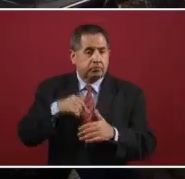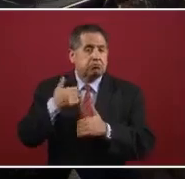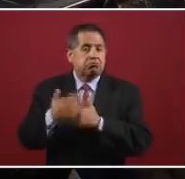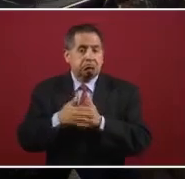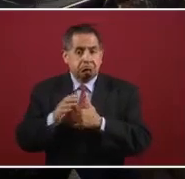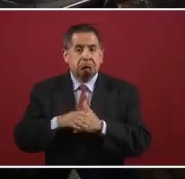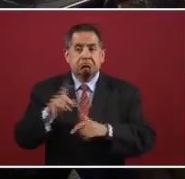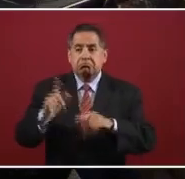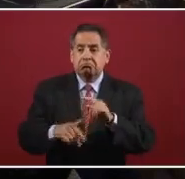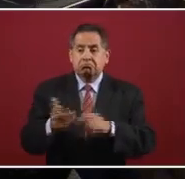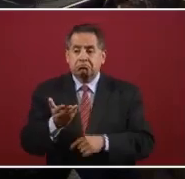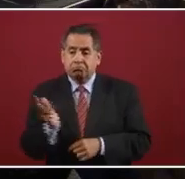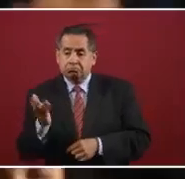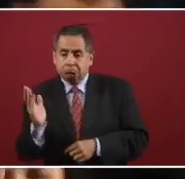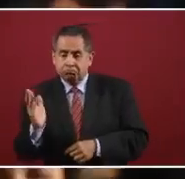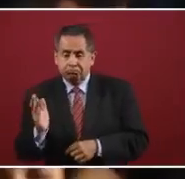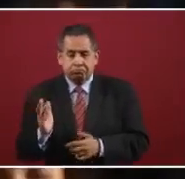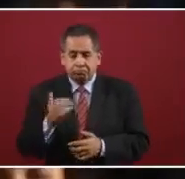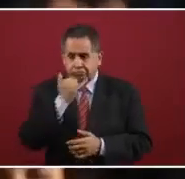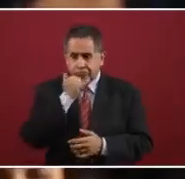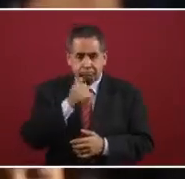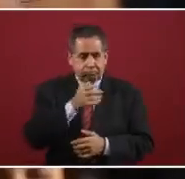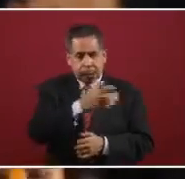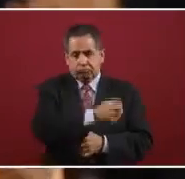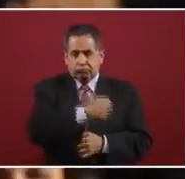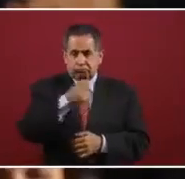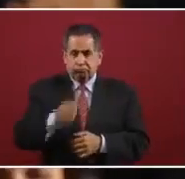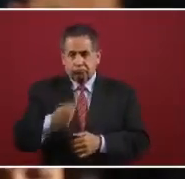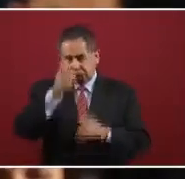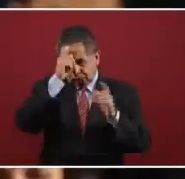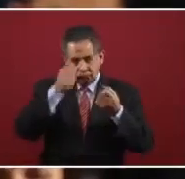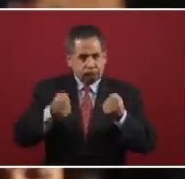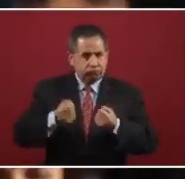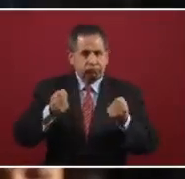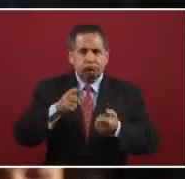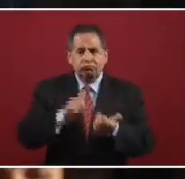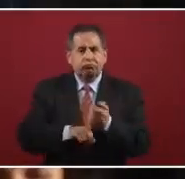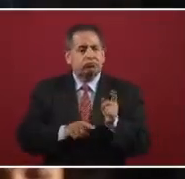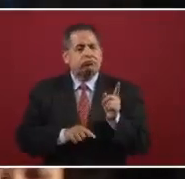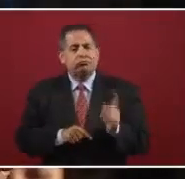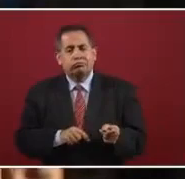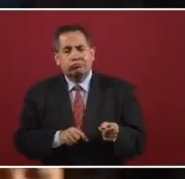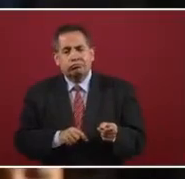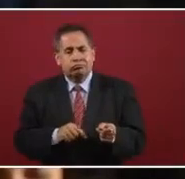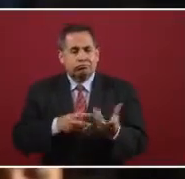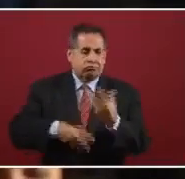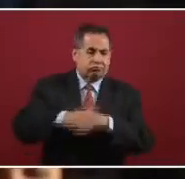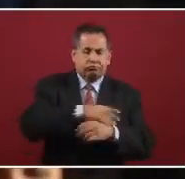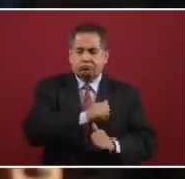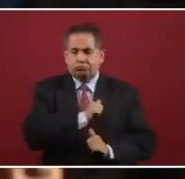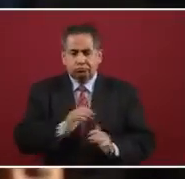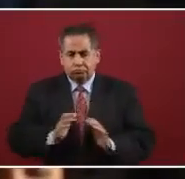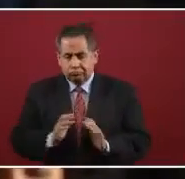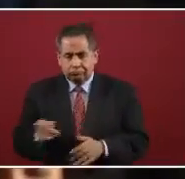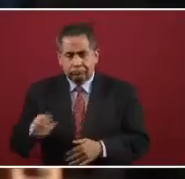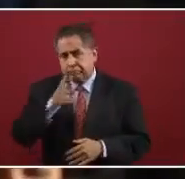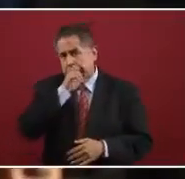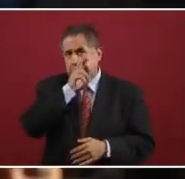sustituidos ya por operadores, o sea que los choferes de las pipas van a ser militares.